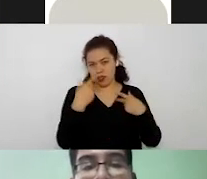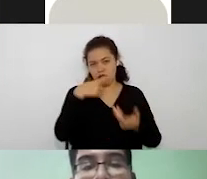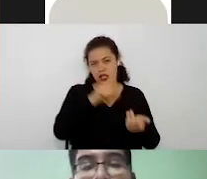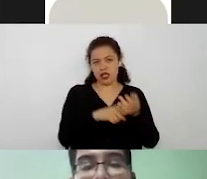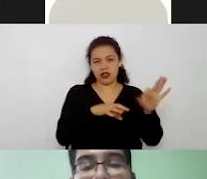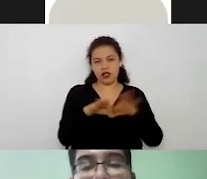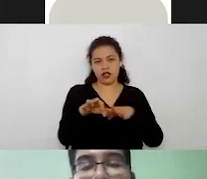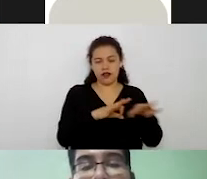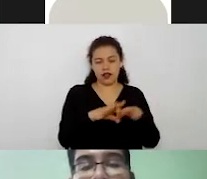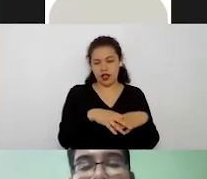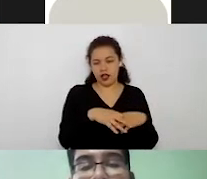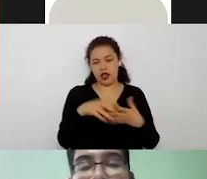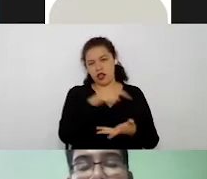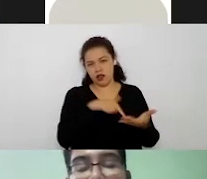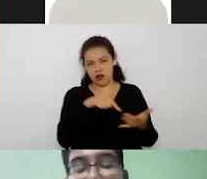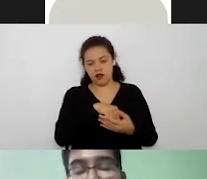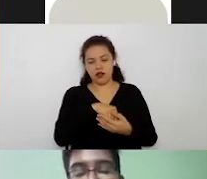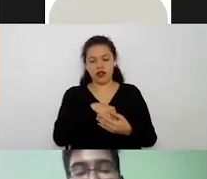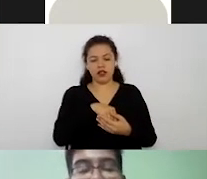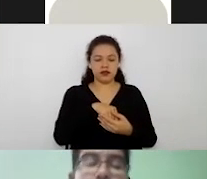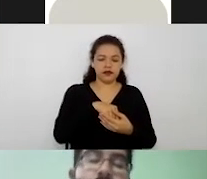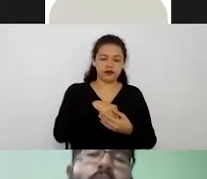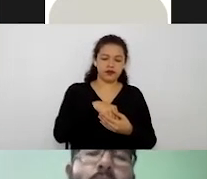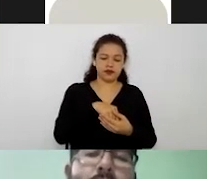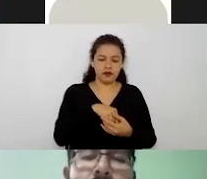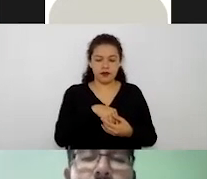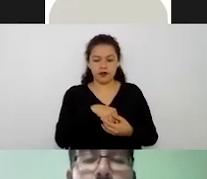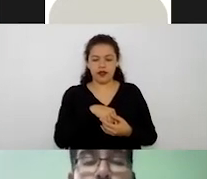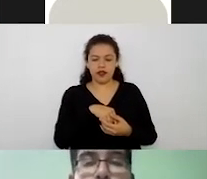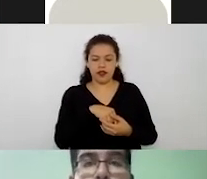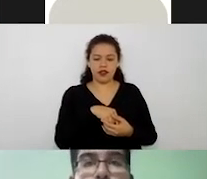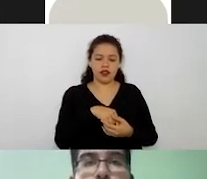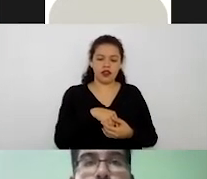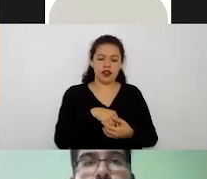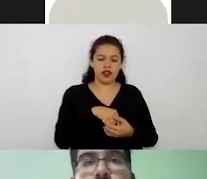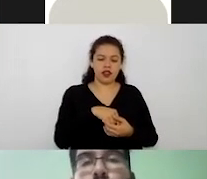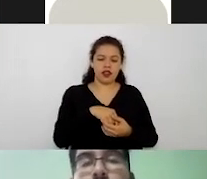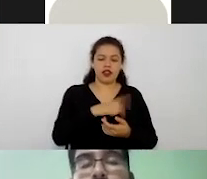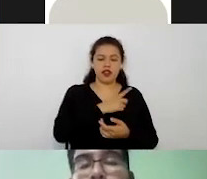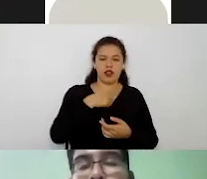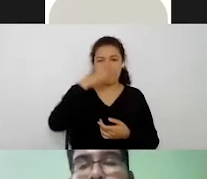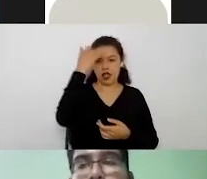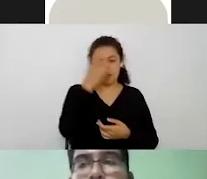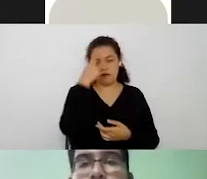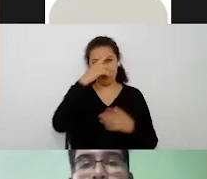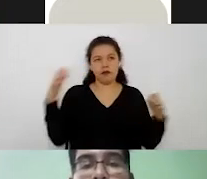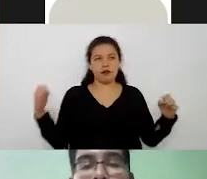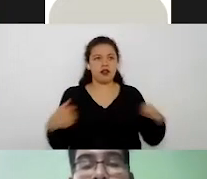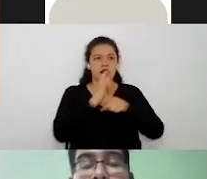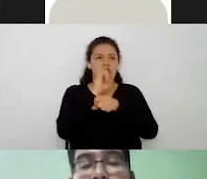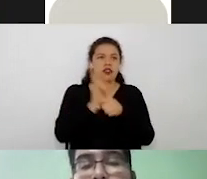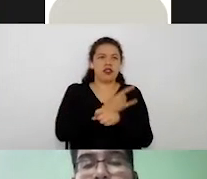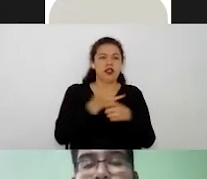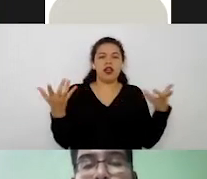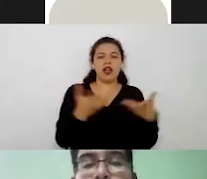en ese centro de rehabilitación tomaran el tiempo para hacer un simulacro, y